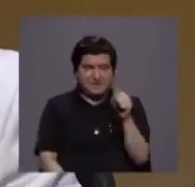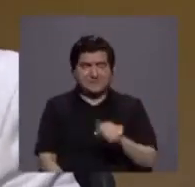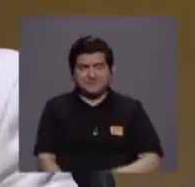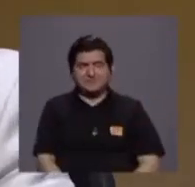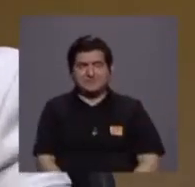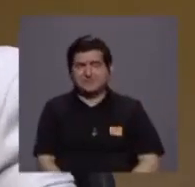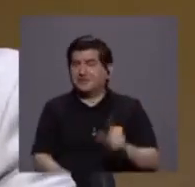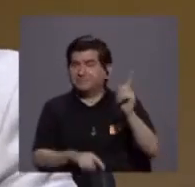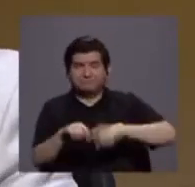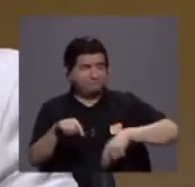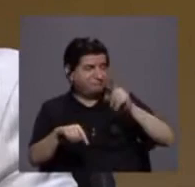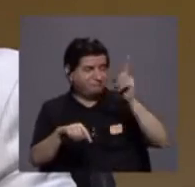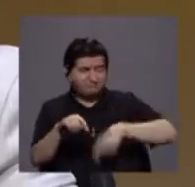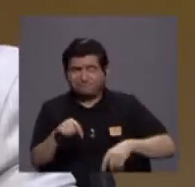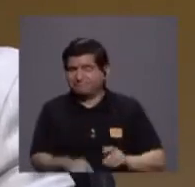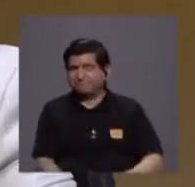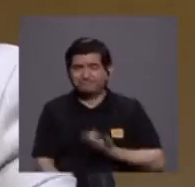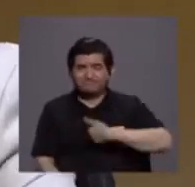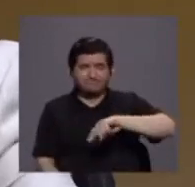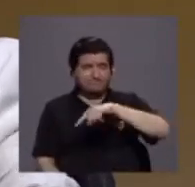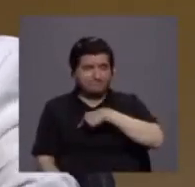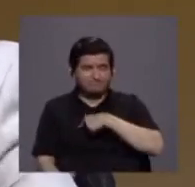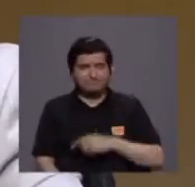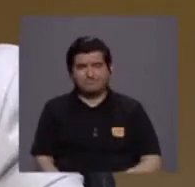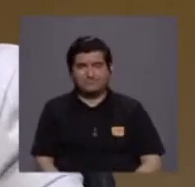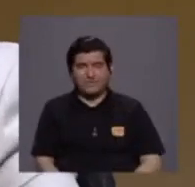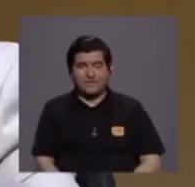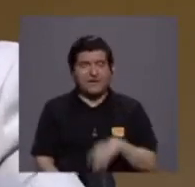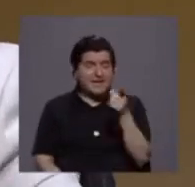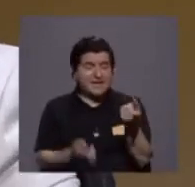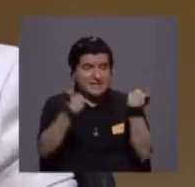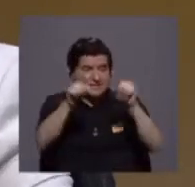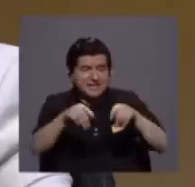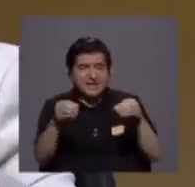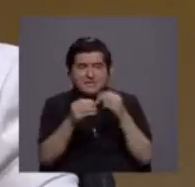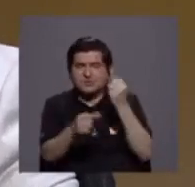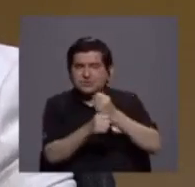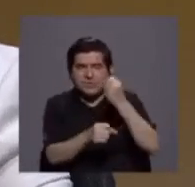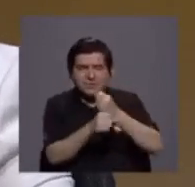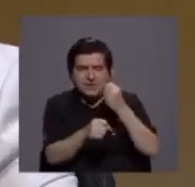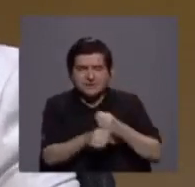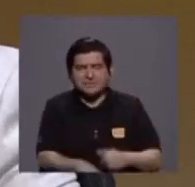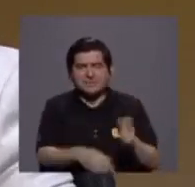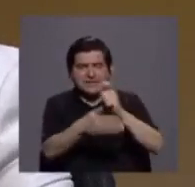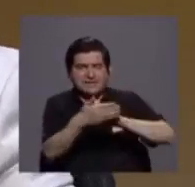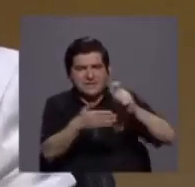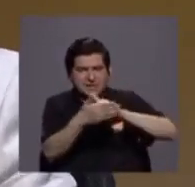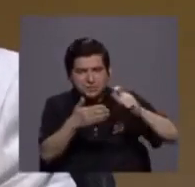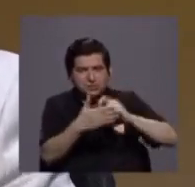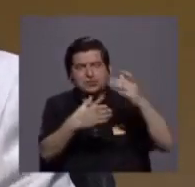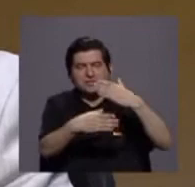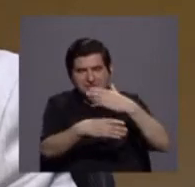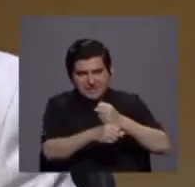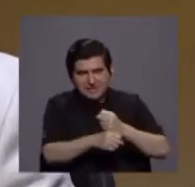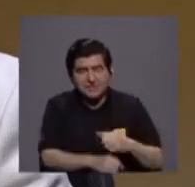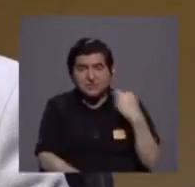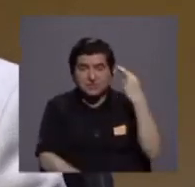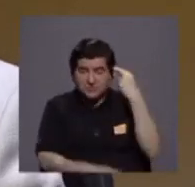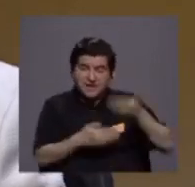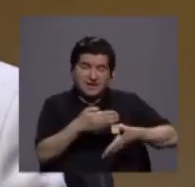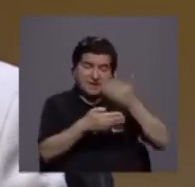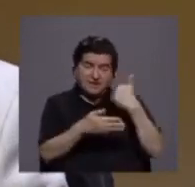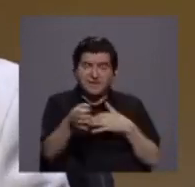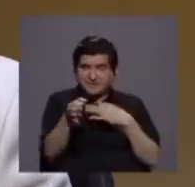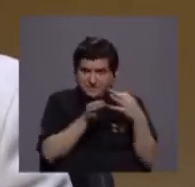que no podíamos, las personas no podían generar más trabajo en los escritos que veníamos haciendo, precisamente por lo que mencioné hace